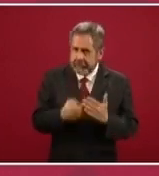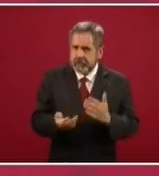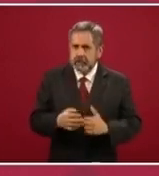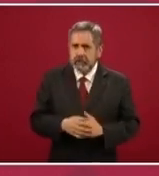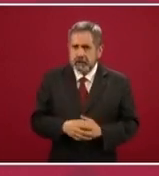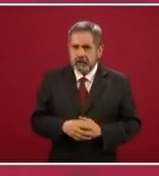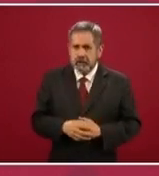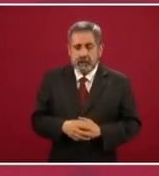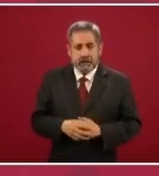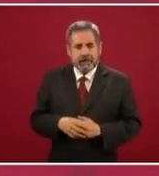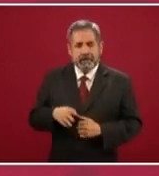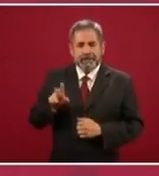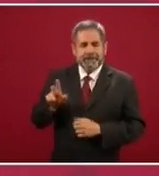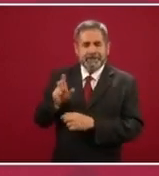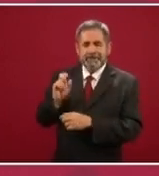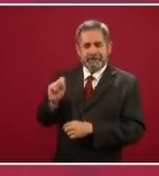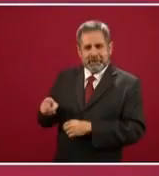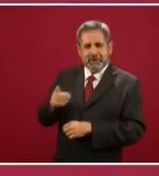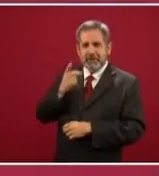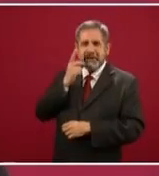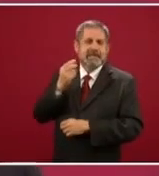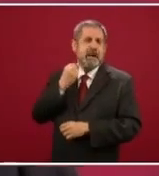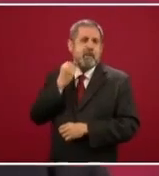Como dicen los abogados,